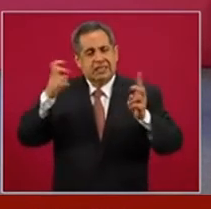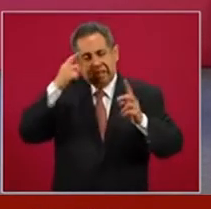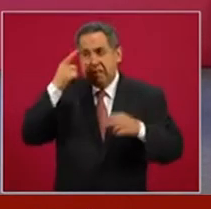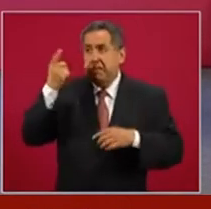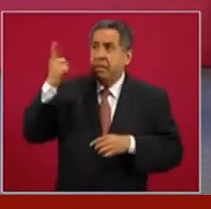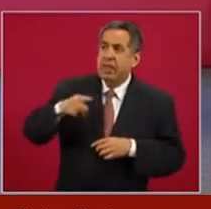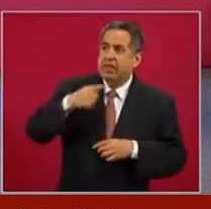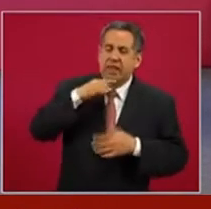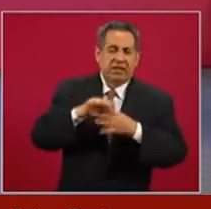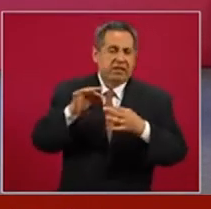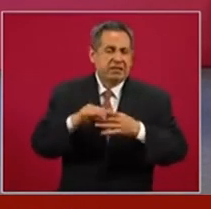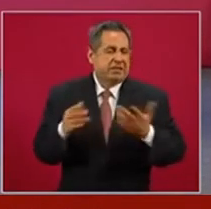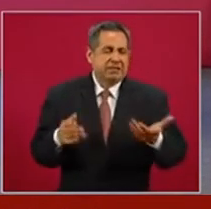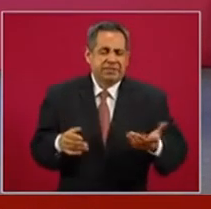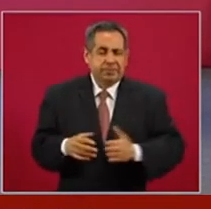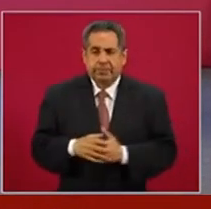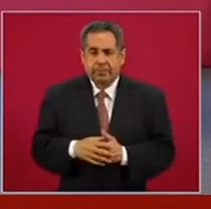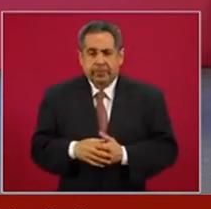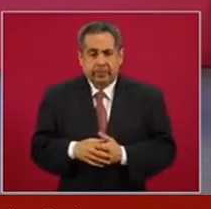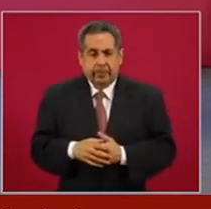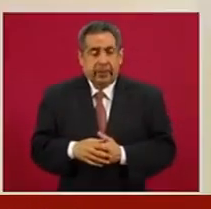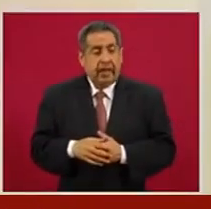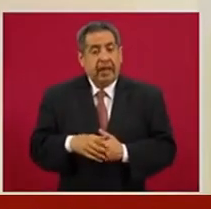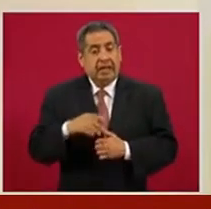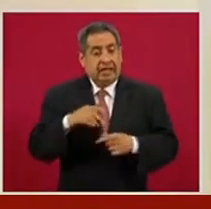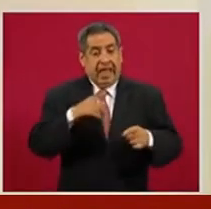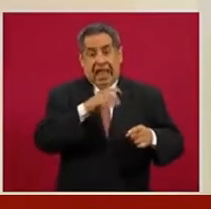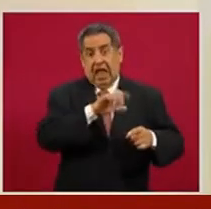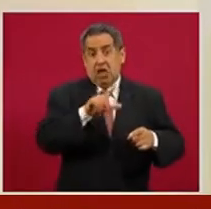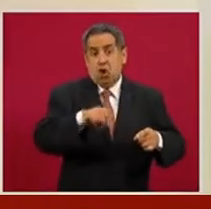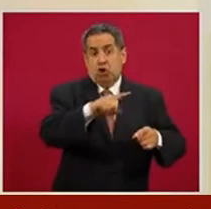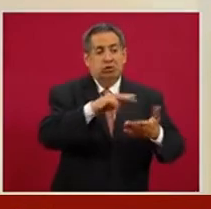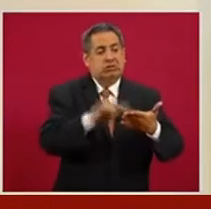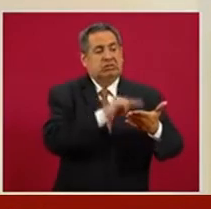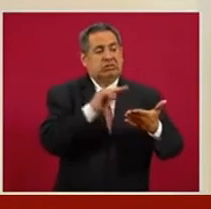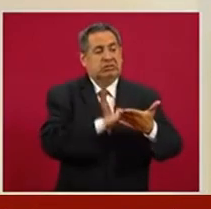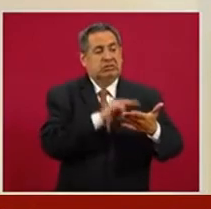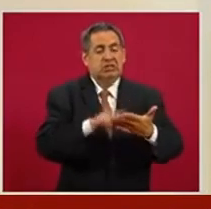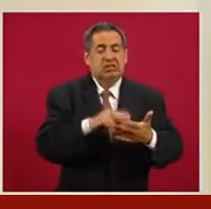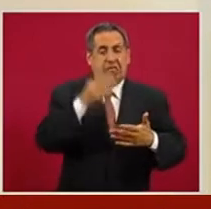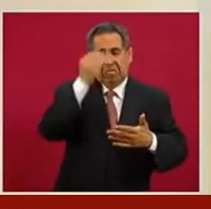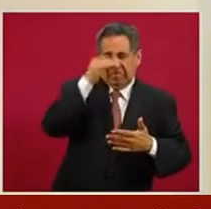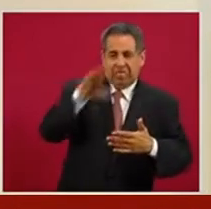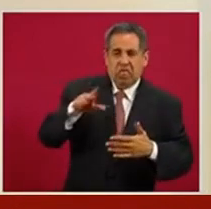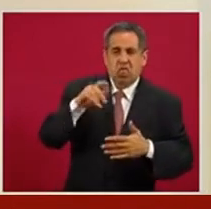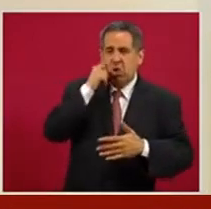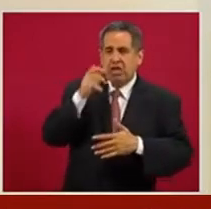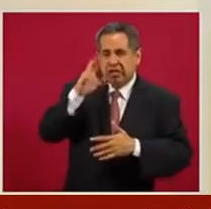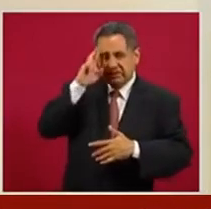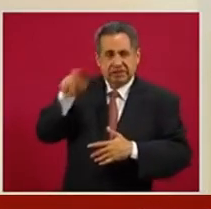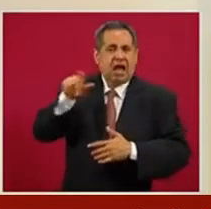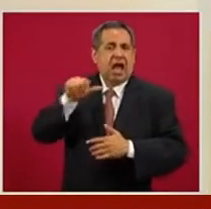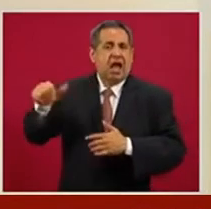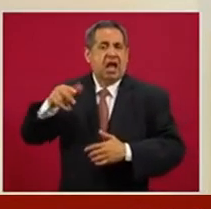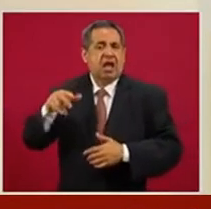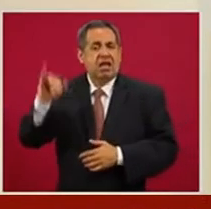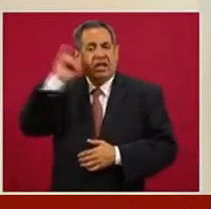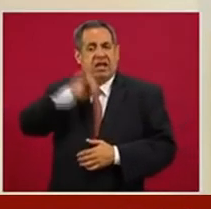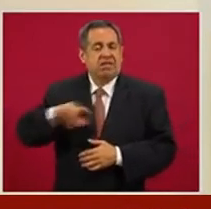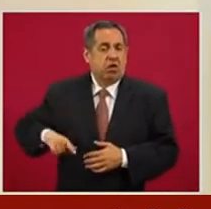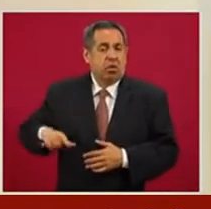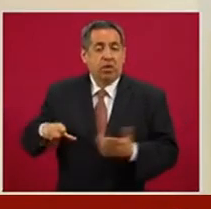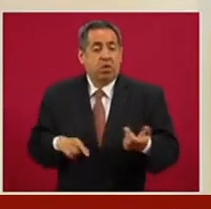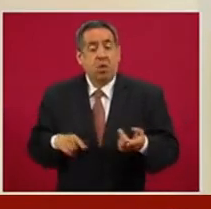mandatario. Los firmantes aprovechan la oportunidad para denostar al jefe de Estado, porque según ellos